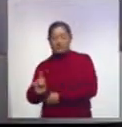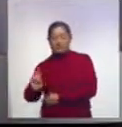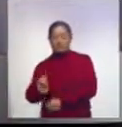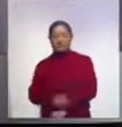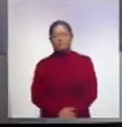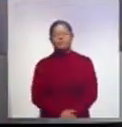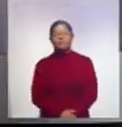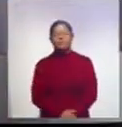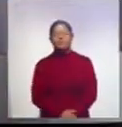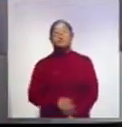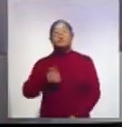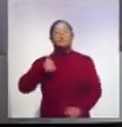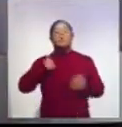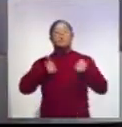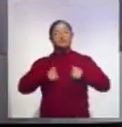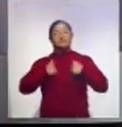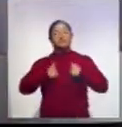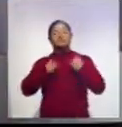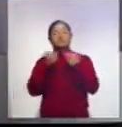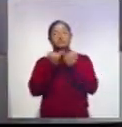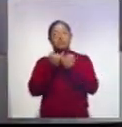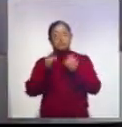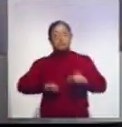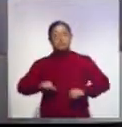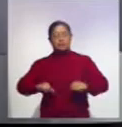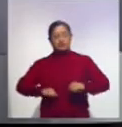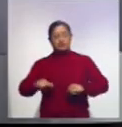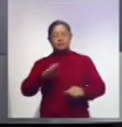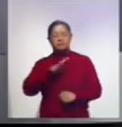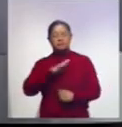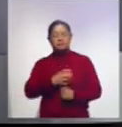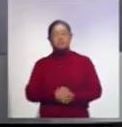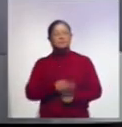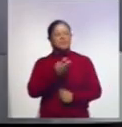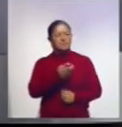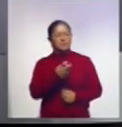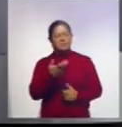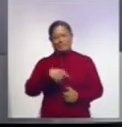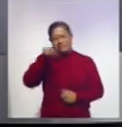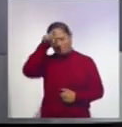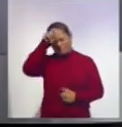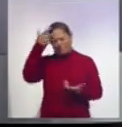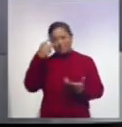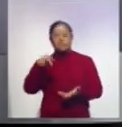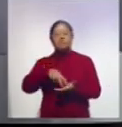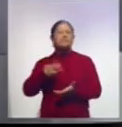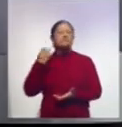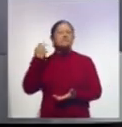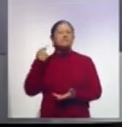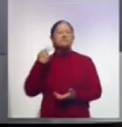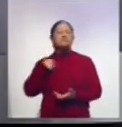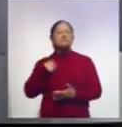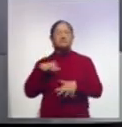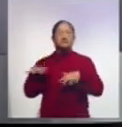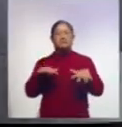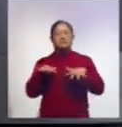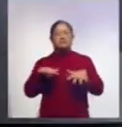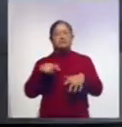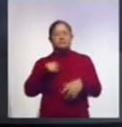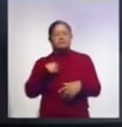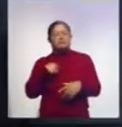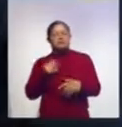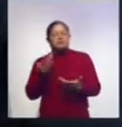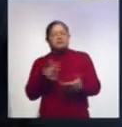En Chautempan también tuvieron actividades y ahí se disertó la conferencia ¿Qué hacer en caso de un sismo?